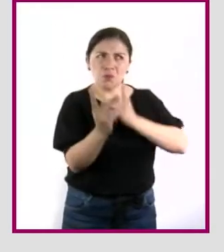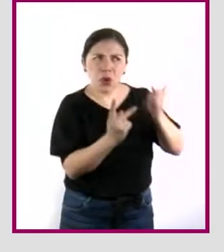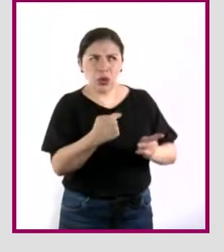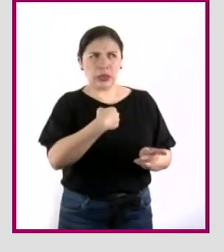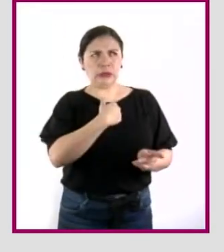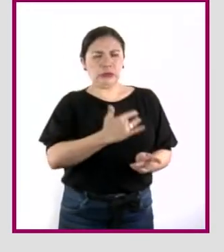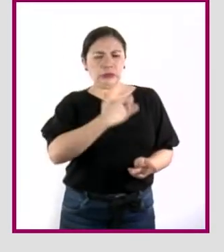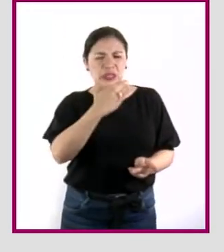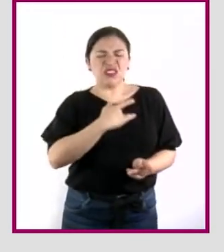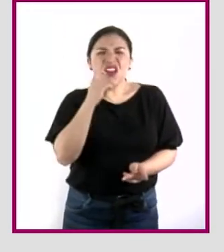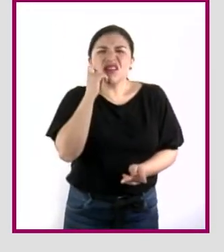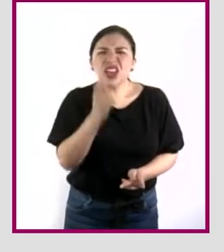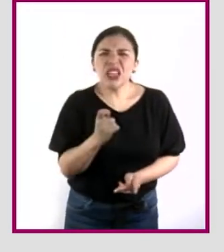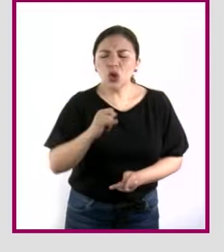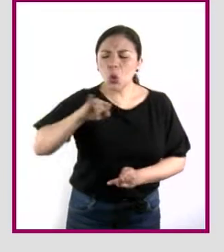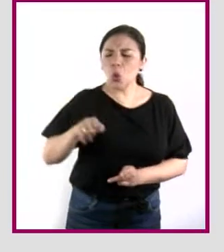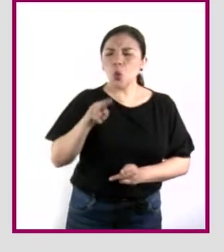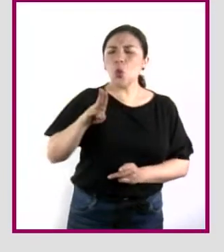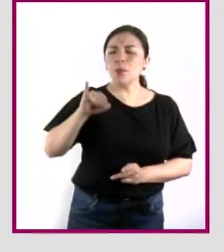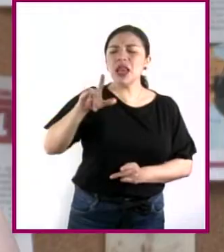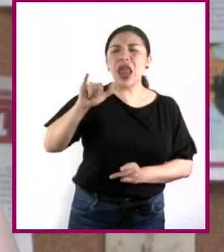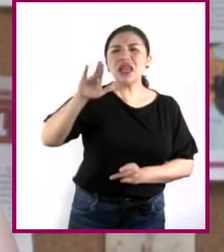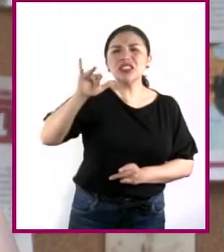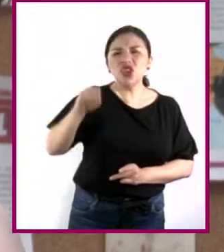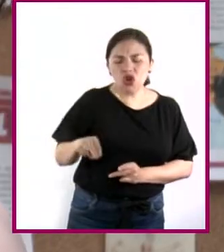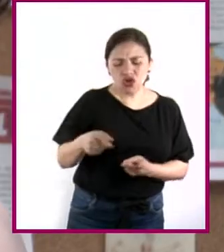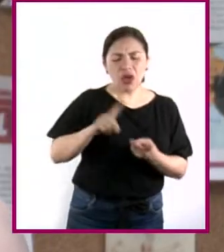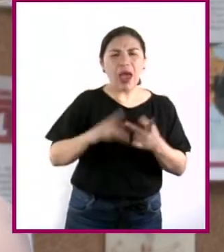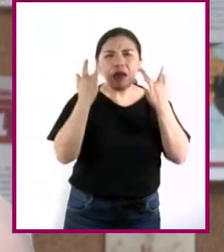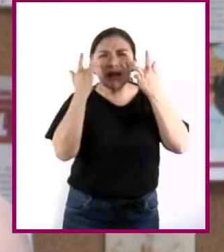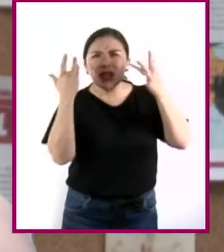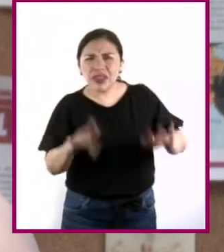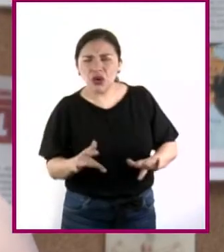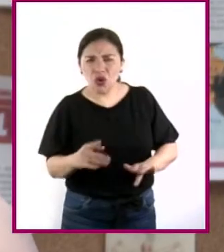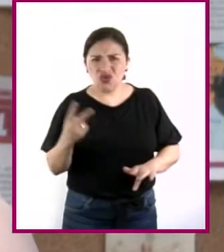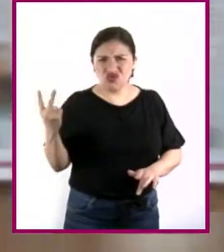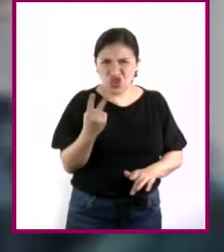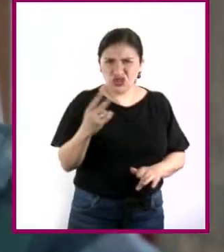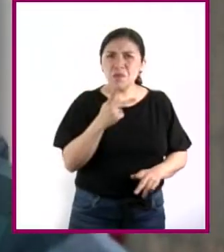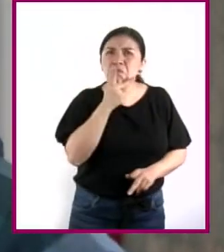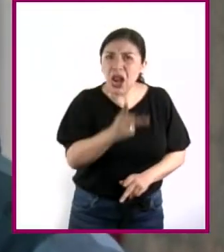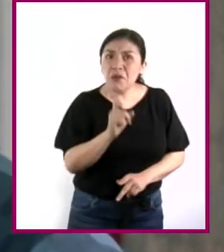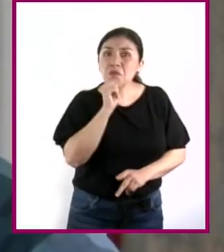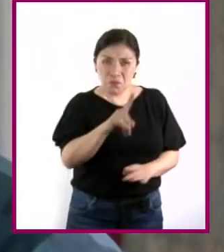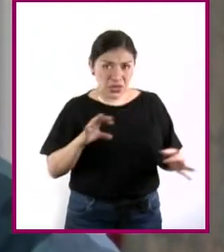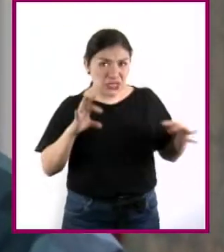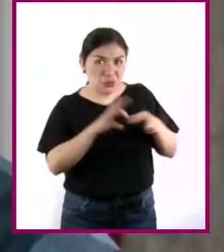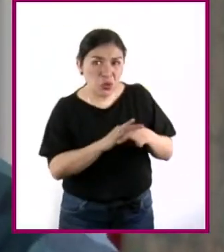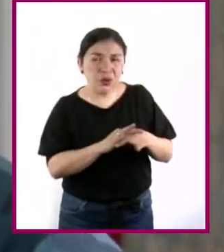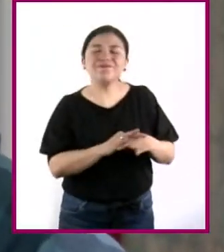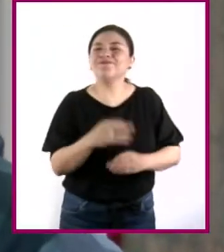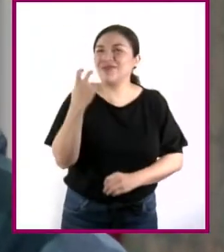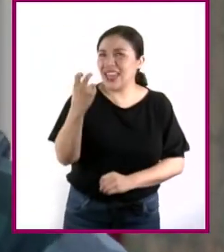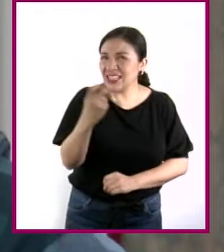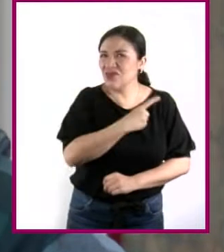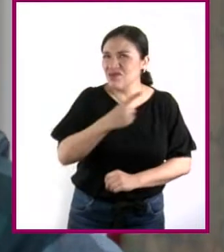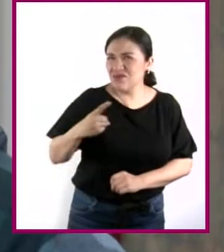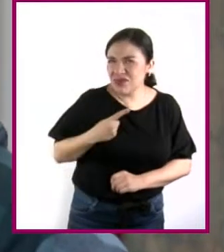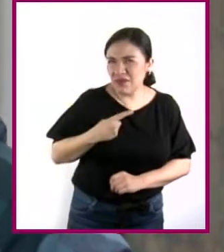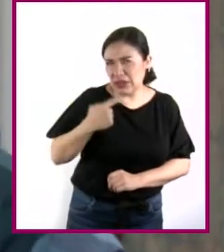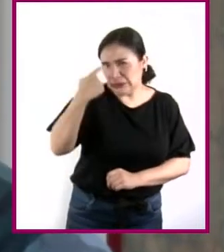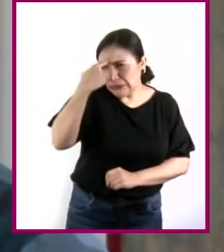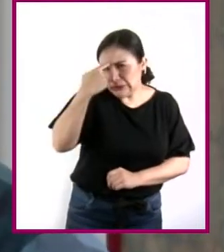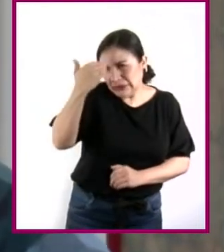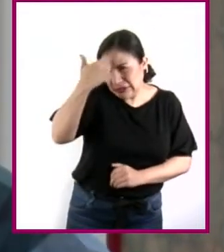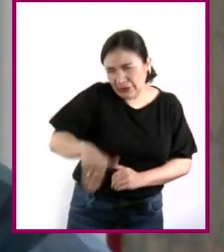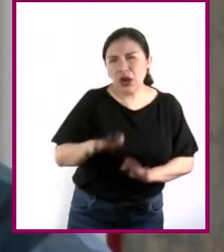qué significa o qué es la jubilación y el retiro y si ambos son sinónimos. Justo eso es lo que hay que desentrañar.